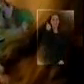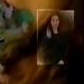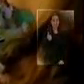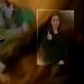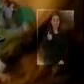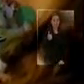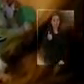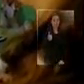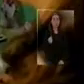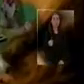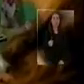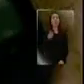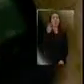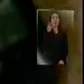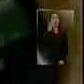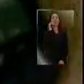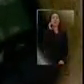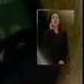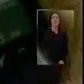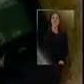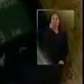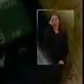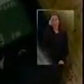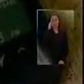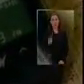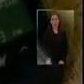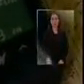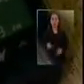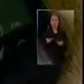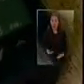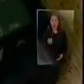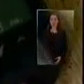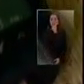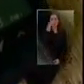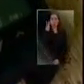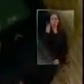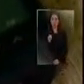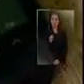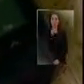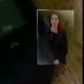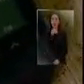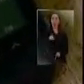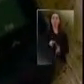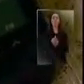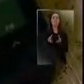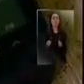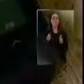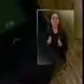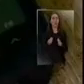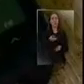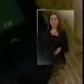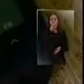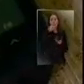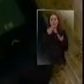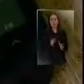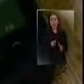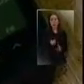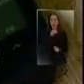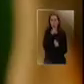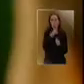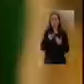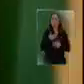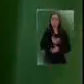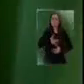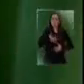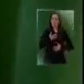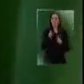446 el 4 de mayo. Está en 130. ¿Qué quiere decir que está muy bien porque usted ya tomó desayuno? ¿Y me siento